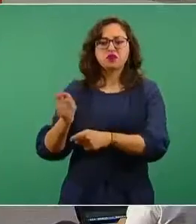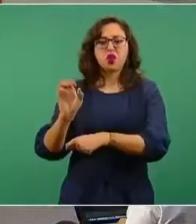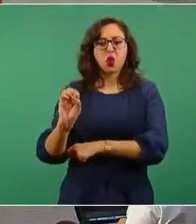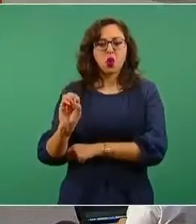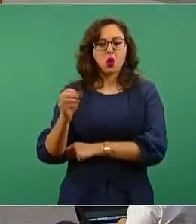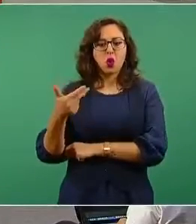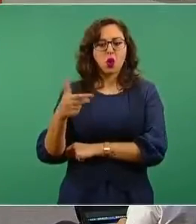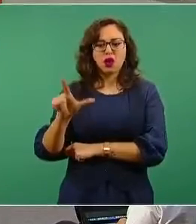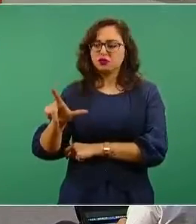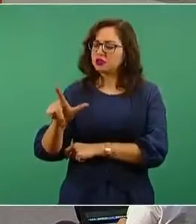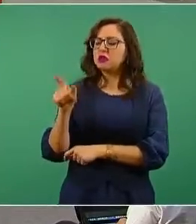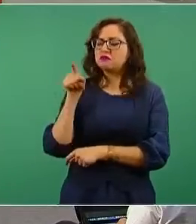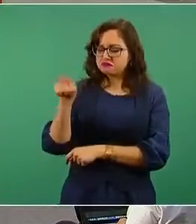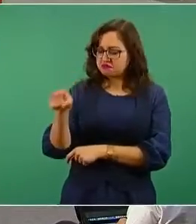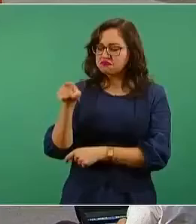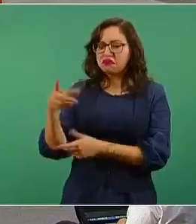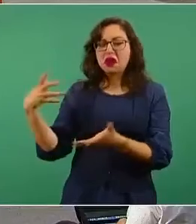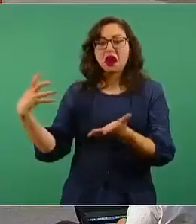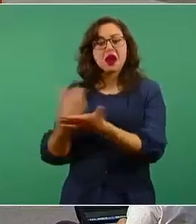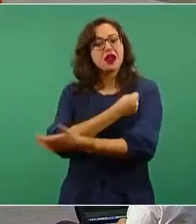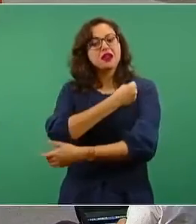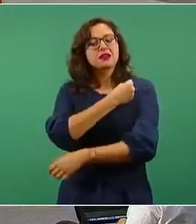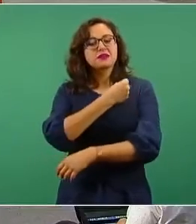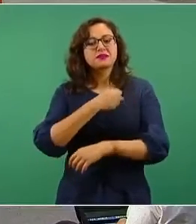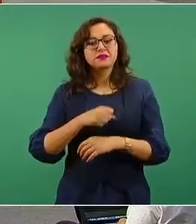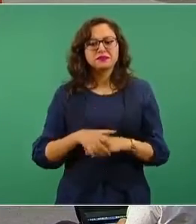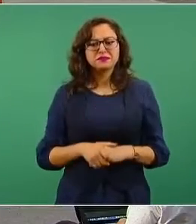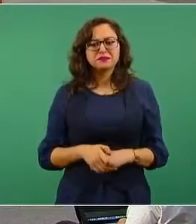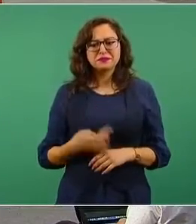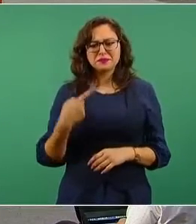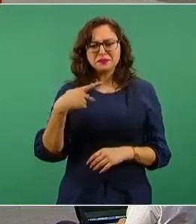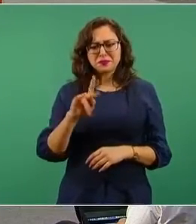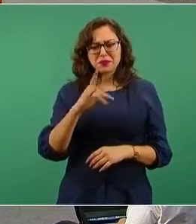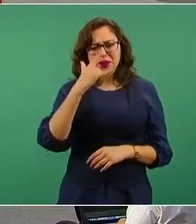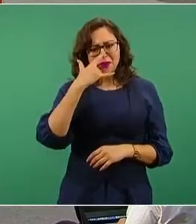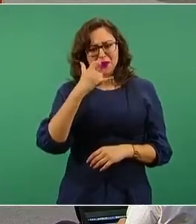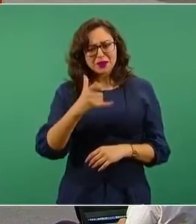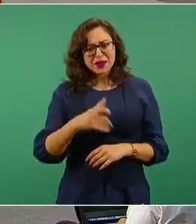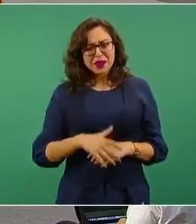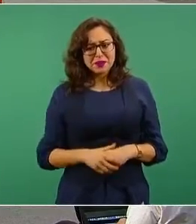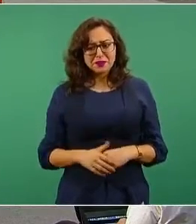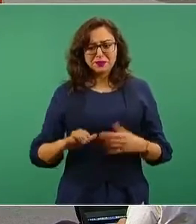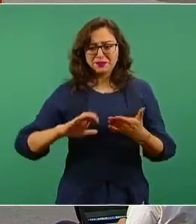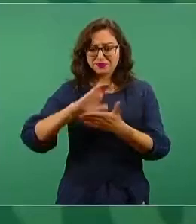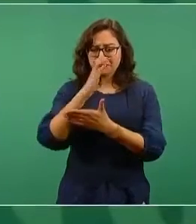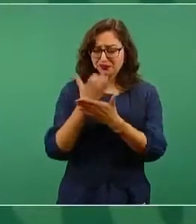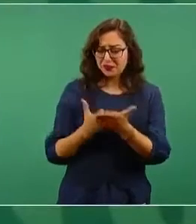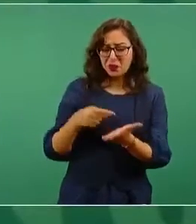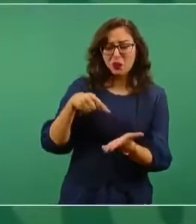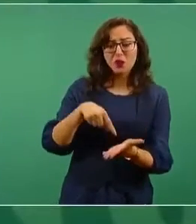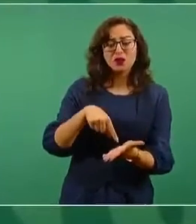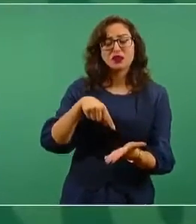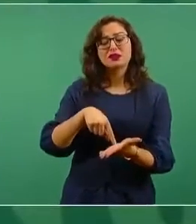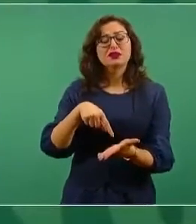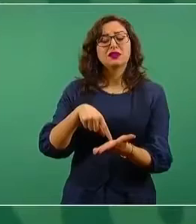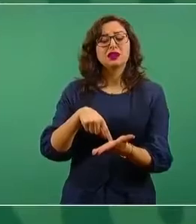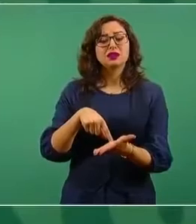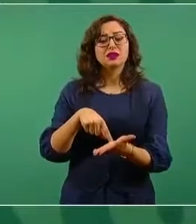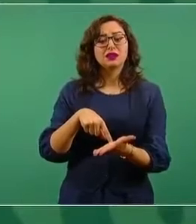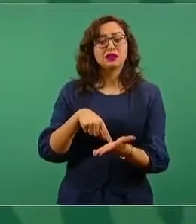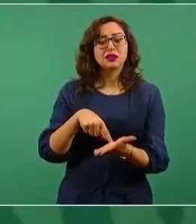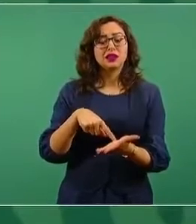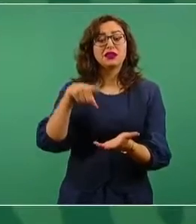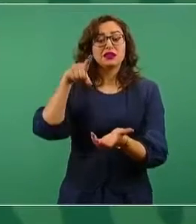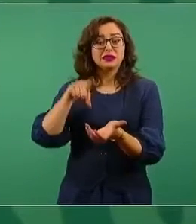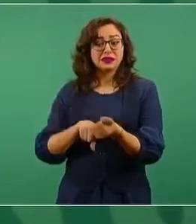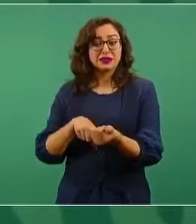OHL, pero fue muy curioso porque en el contrato se establece de que aún cuando